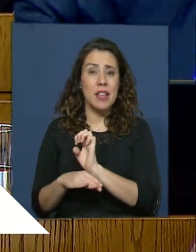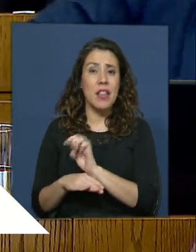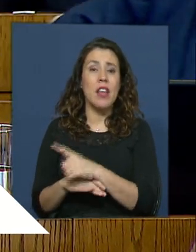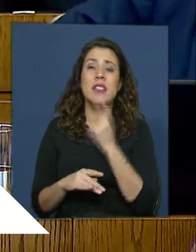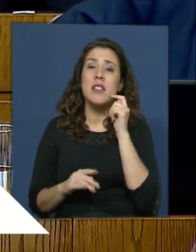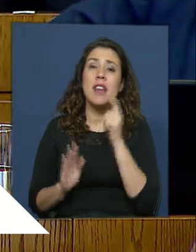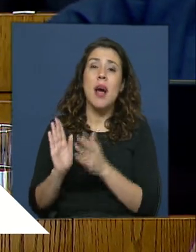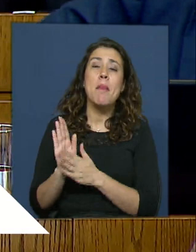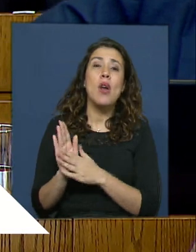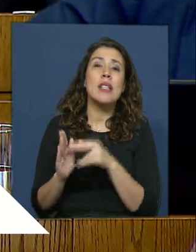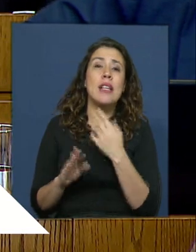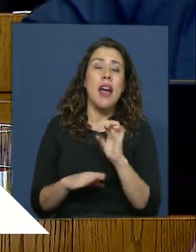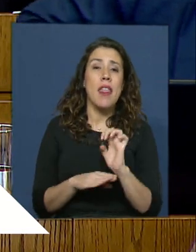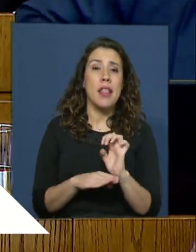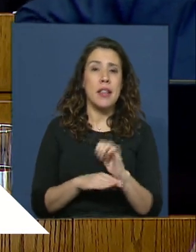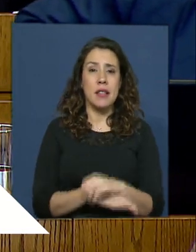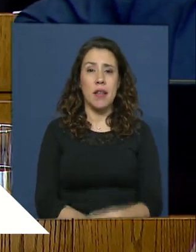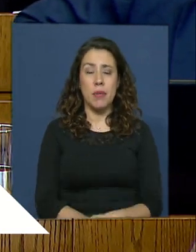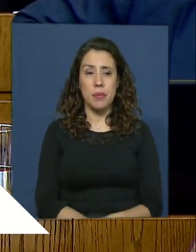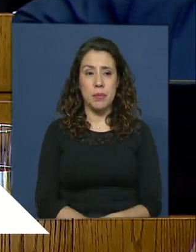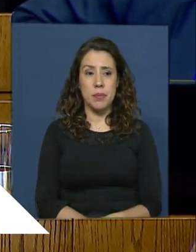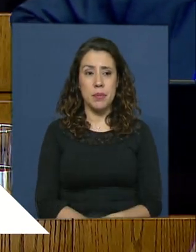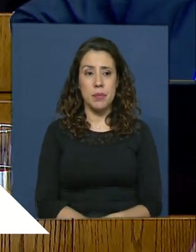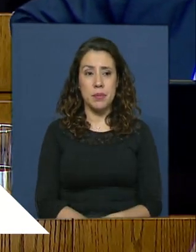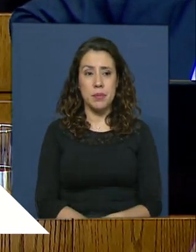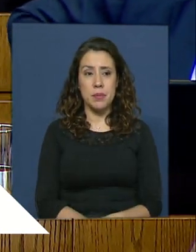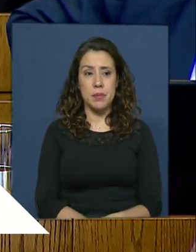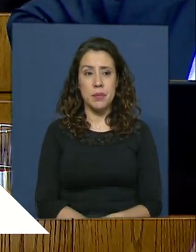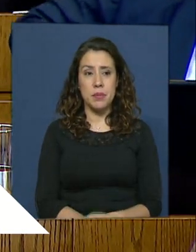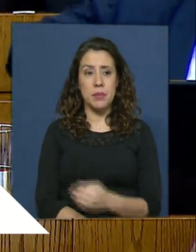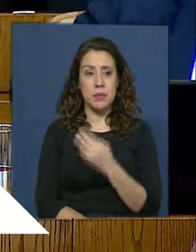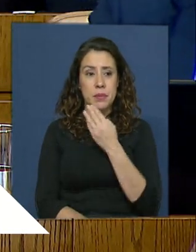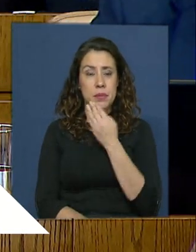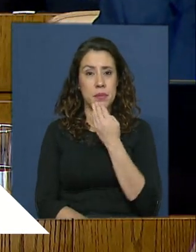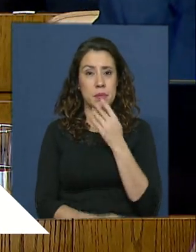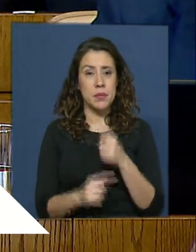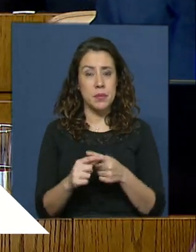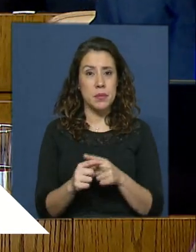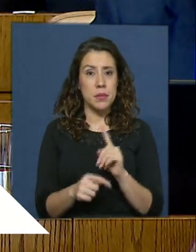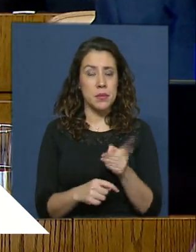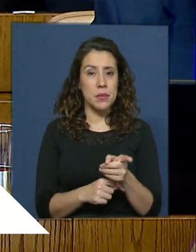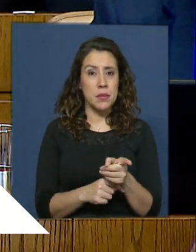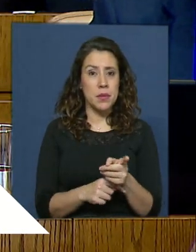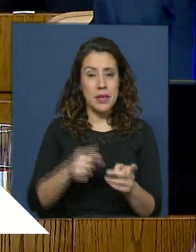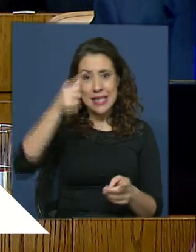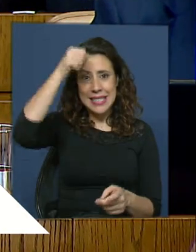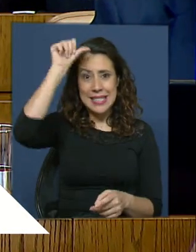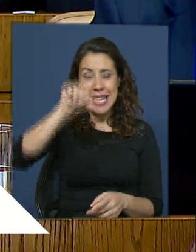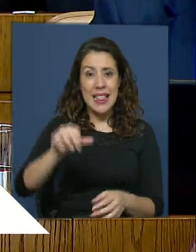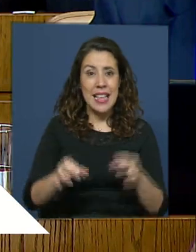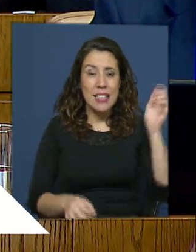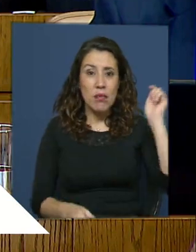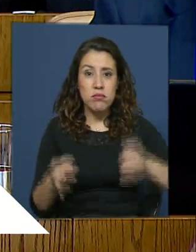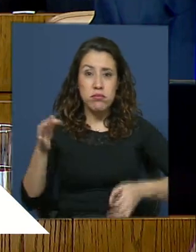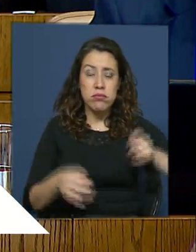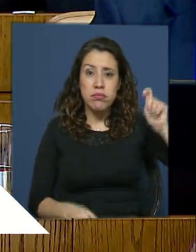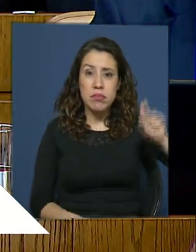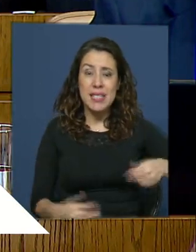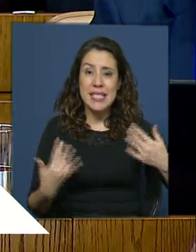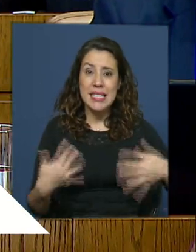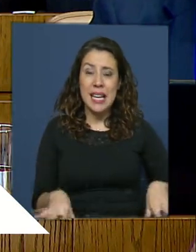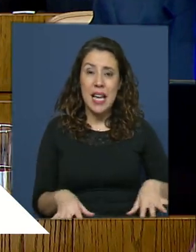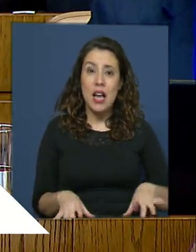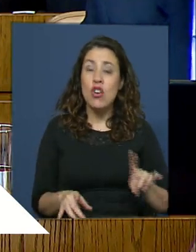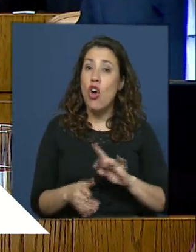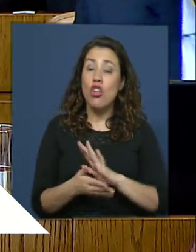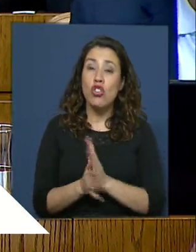a una política de Estado. Y además se exige sentencia firme. Y no